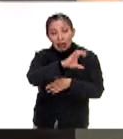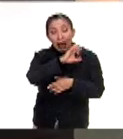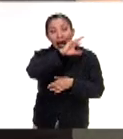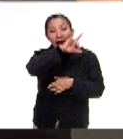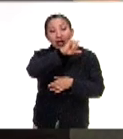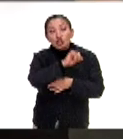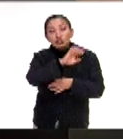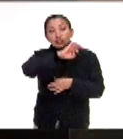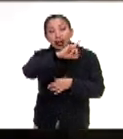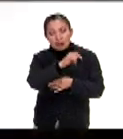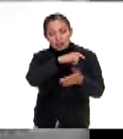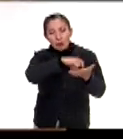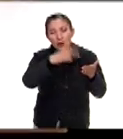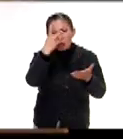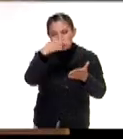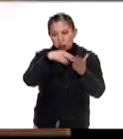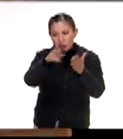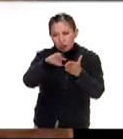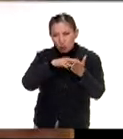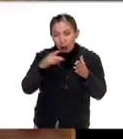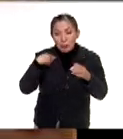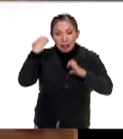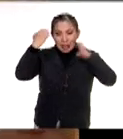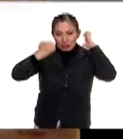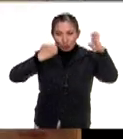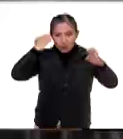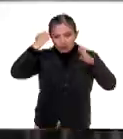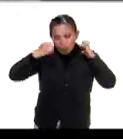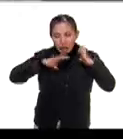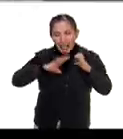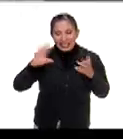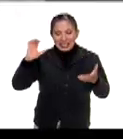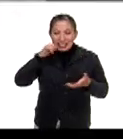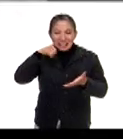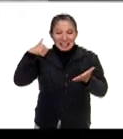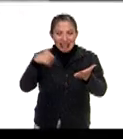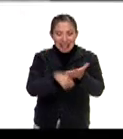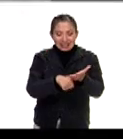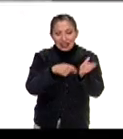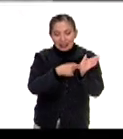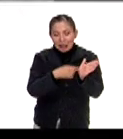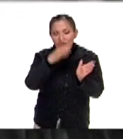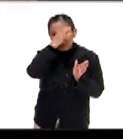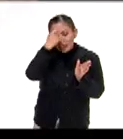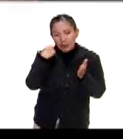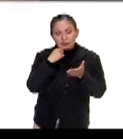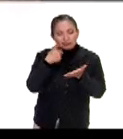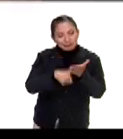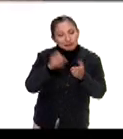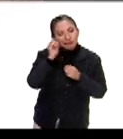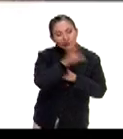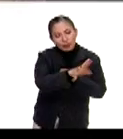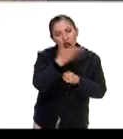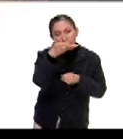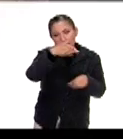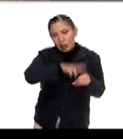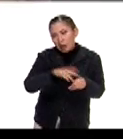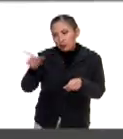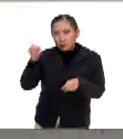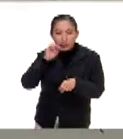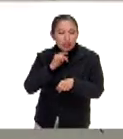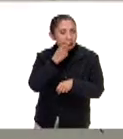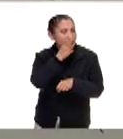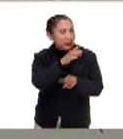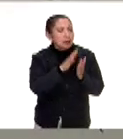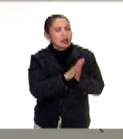Carlos Chávez le compra las dos Fridas. Y aquí en la exposición están las cartas que Frida le escribía. Estaba en el hospital y le